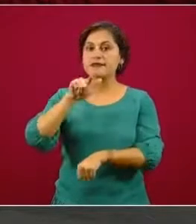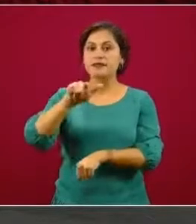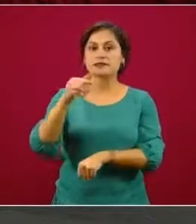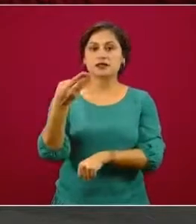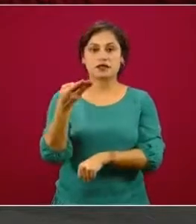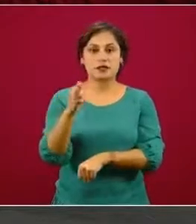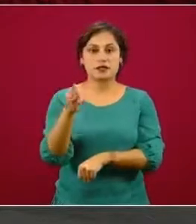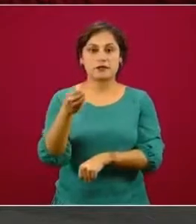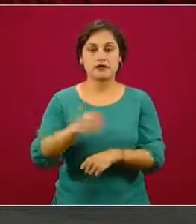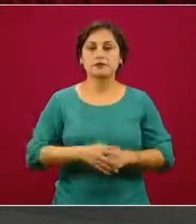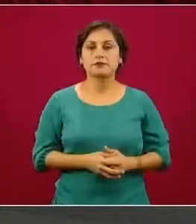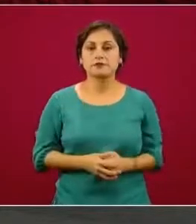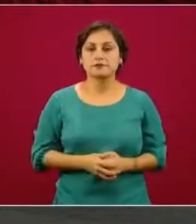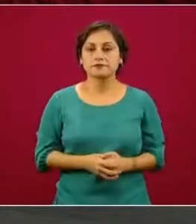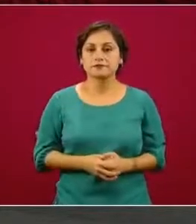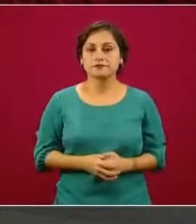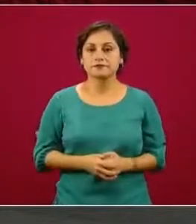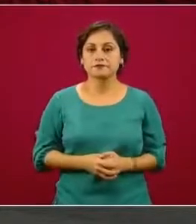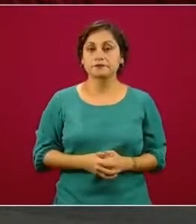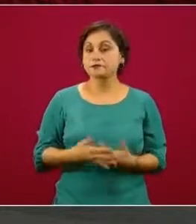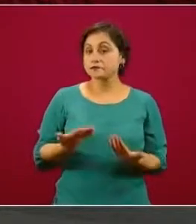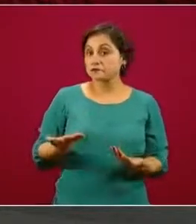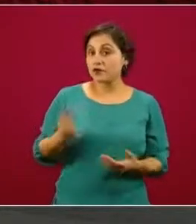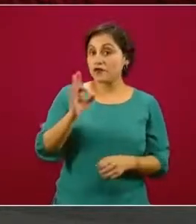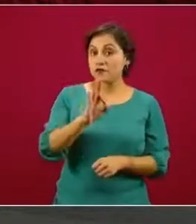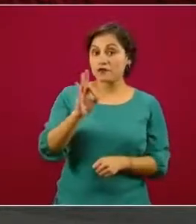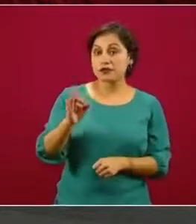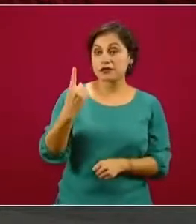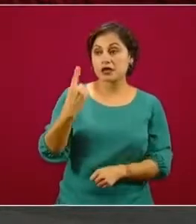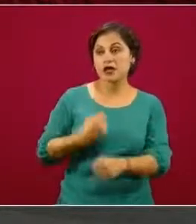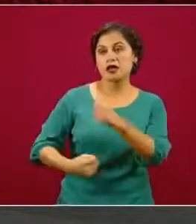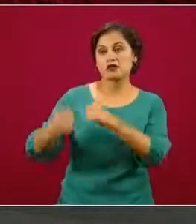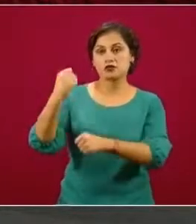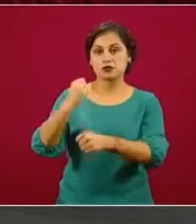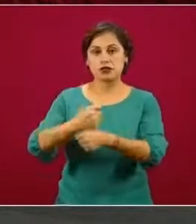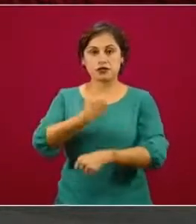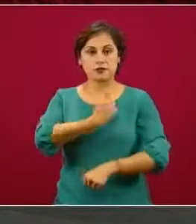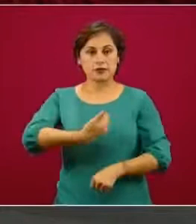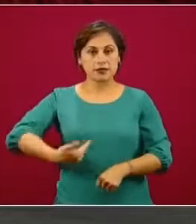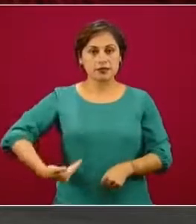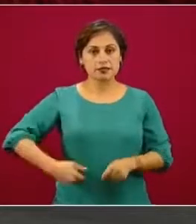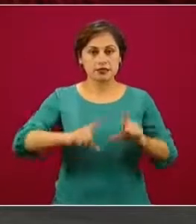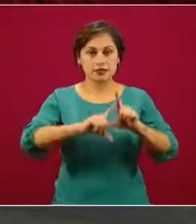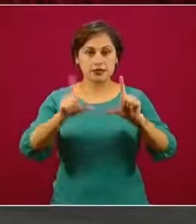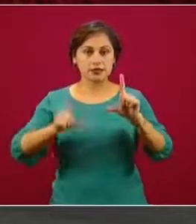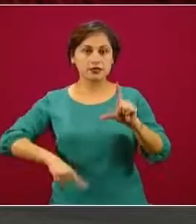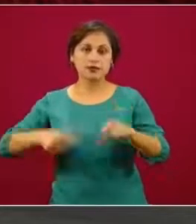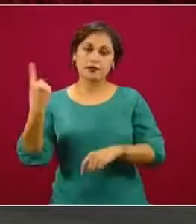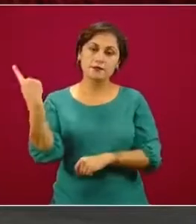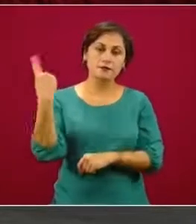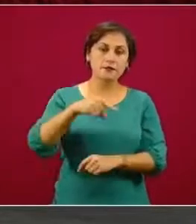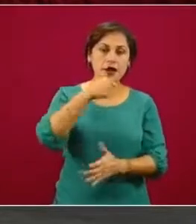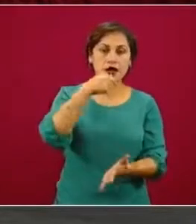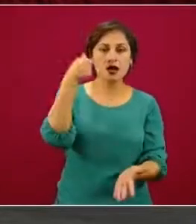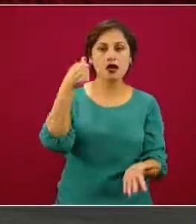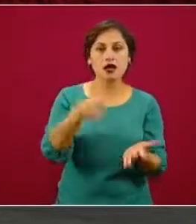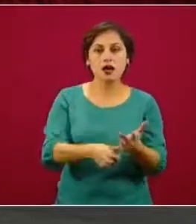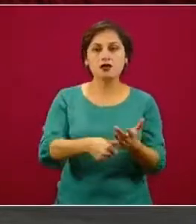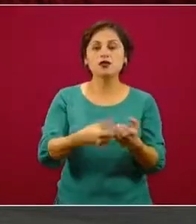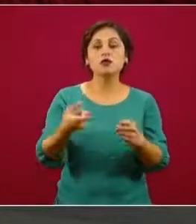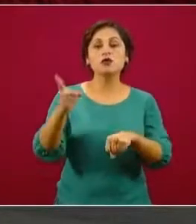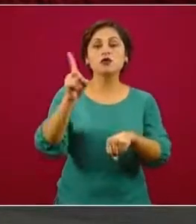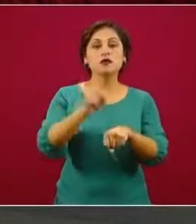17 de mayo, hace un año, el presidente de la República decretó el 17 de mayo como el Día Nacional contra